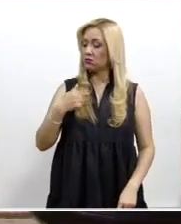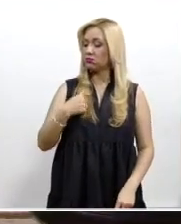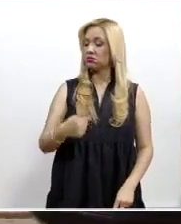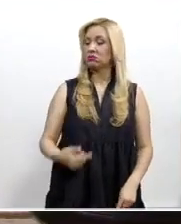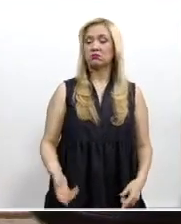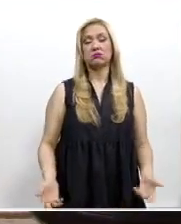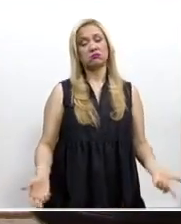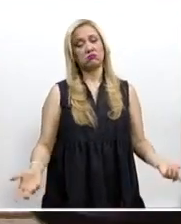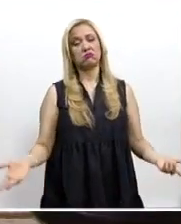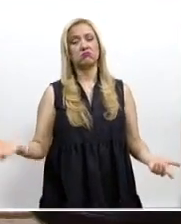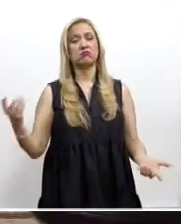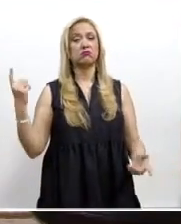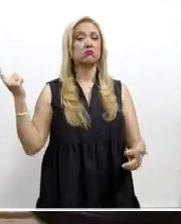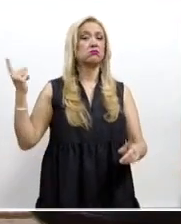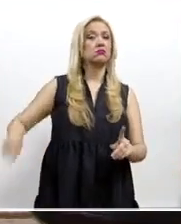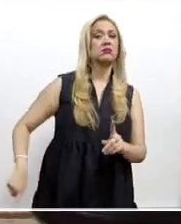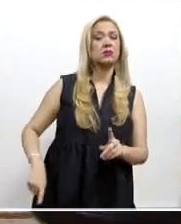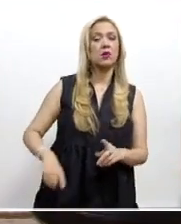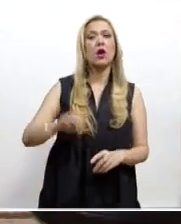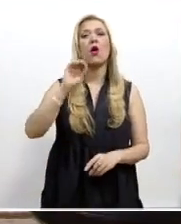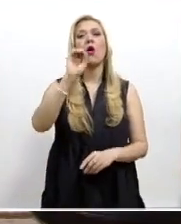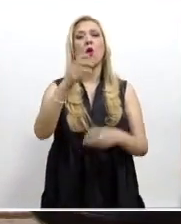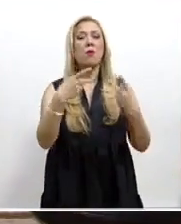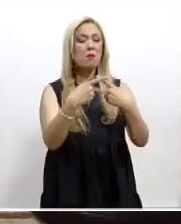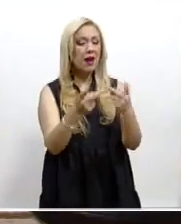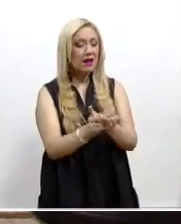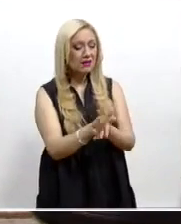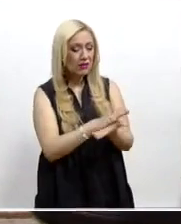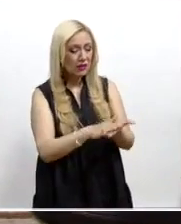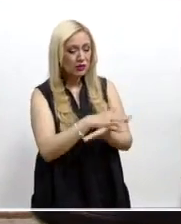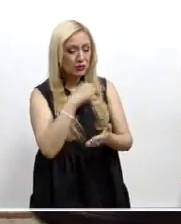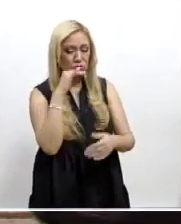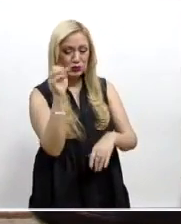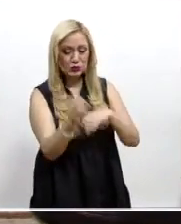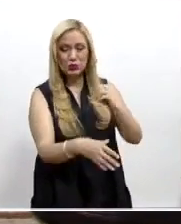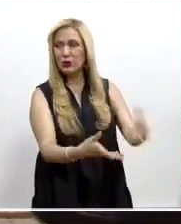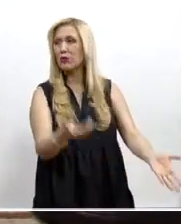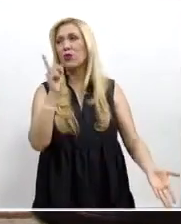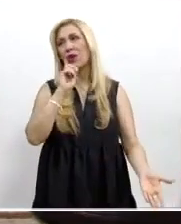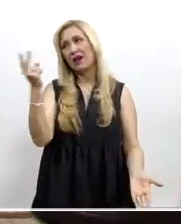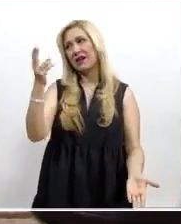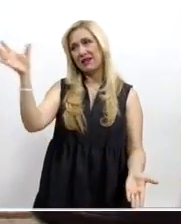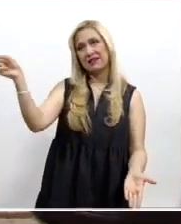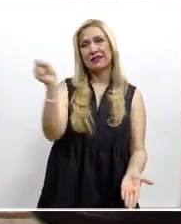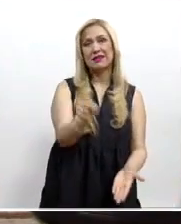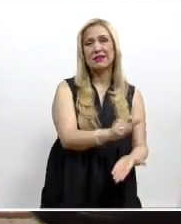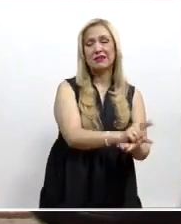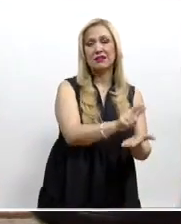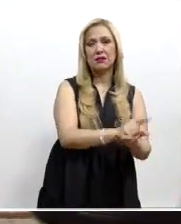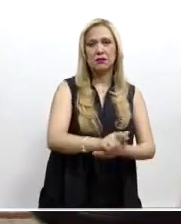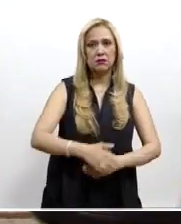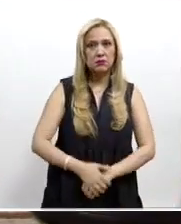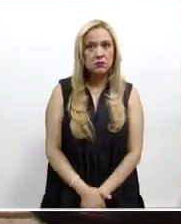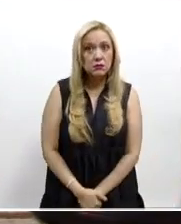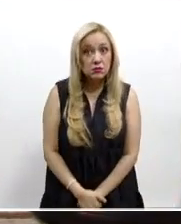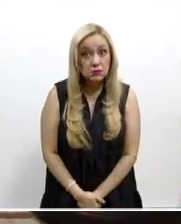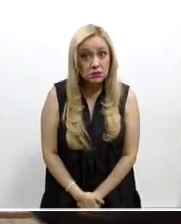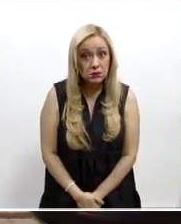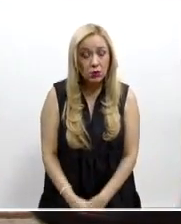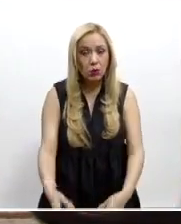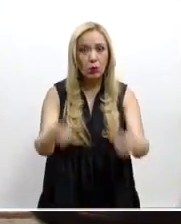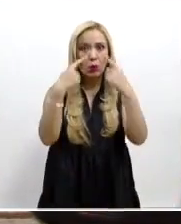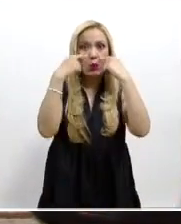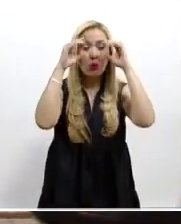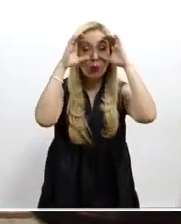cocina. Eso es un fenómeno cultural, la música es un fenómeno cultural, es lo que consumimos y ojo, debemos estar